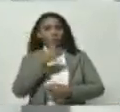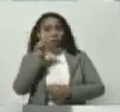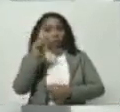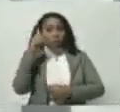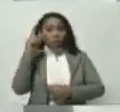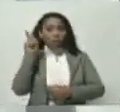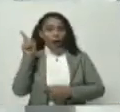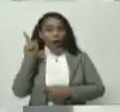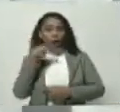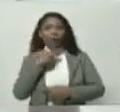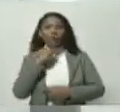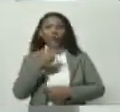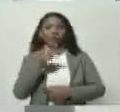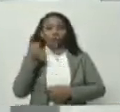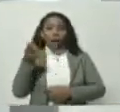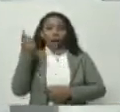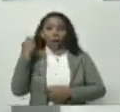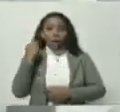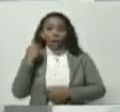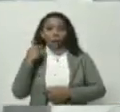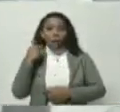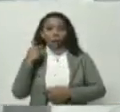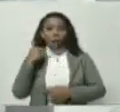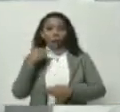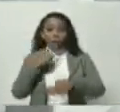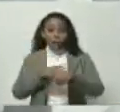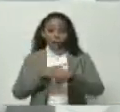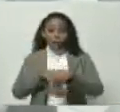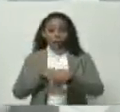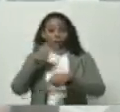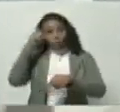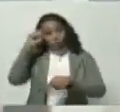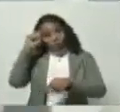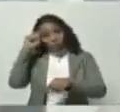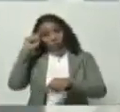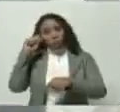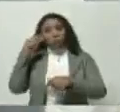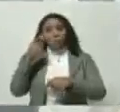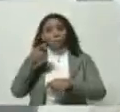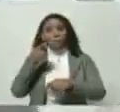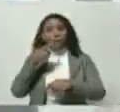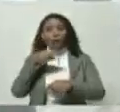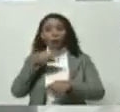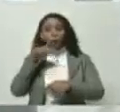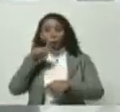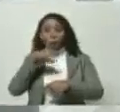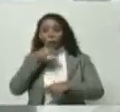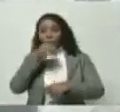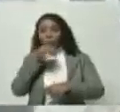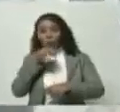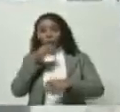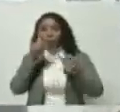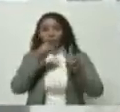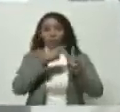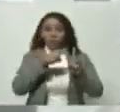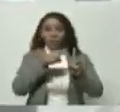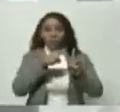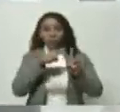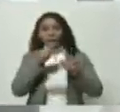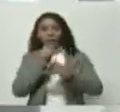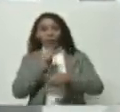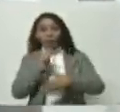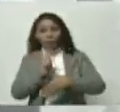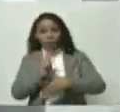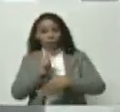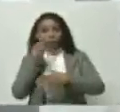ha sido como el vocero y ayer cuando tuvimos tiempo de recordarlos, ahora más tarde incluso por Venezolana Televisión, por Telesur, vamos